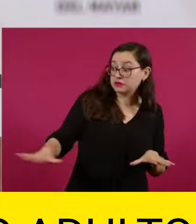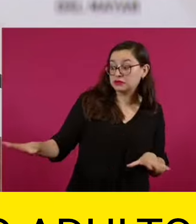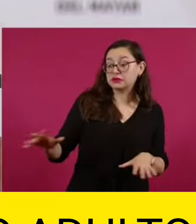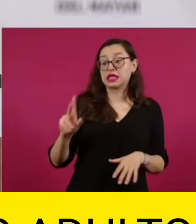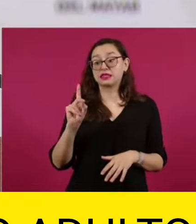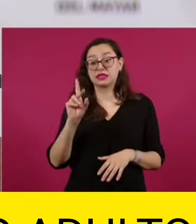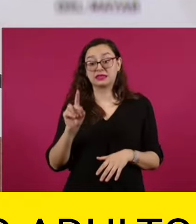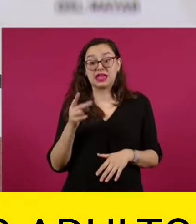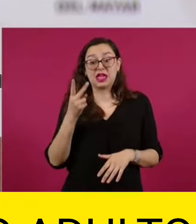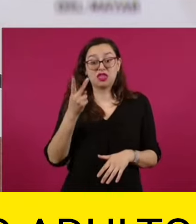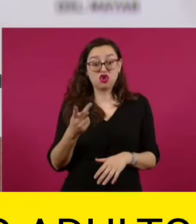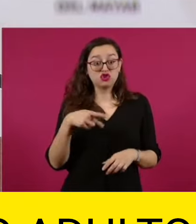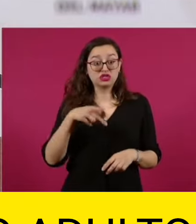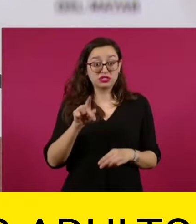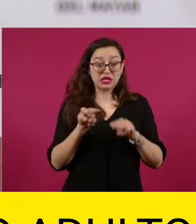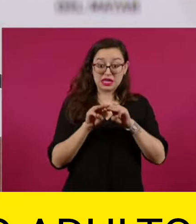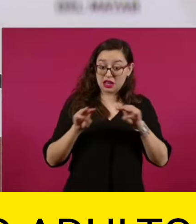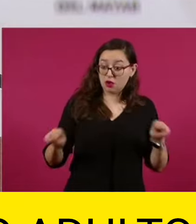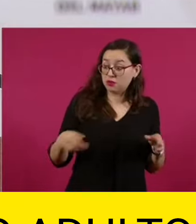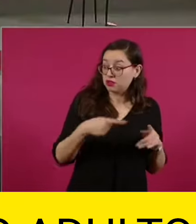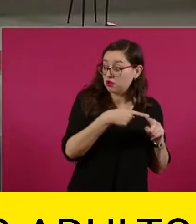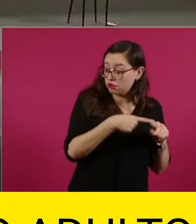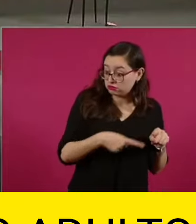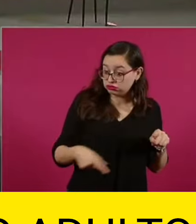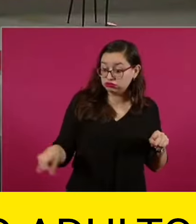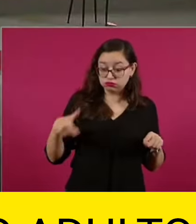se levantó un registro de 7,000